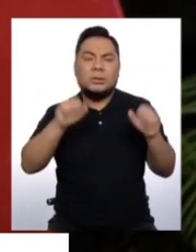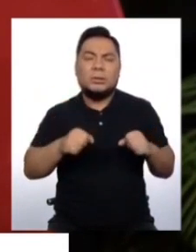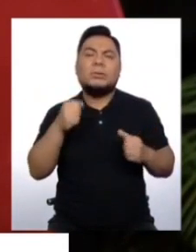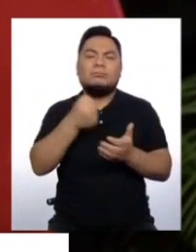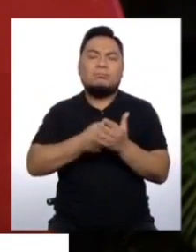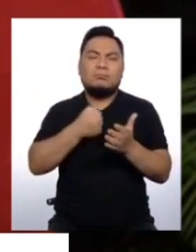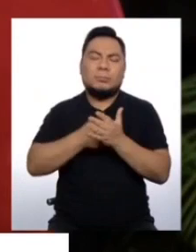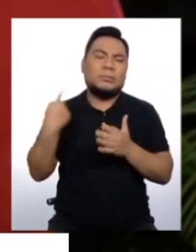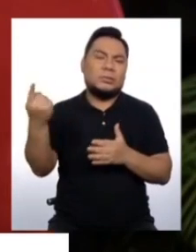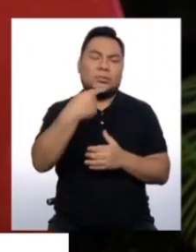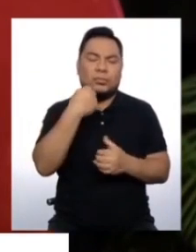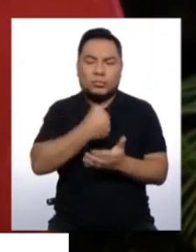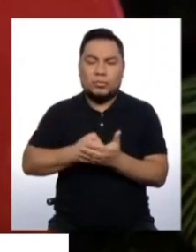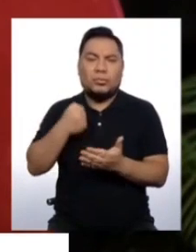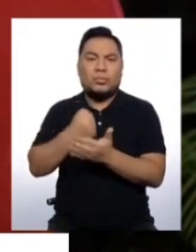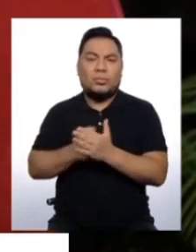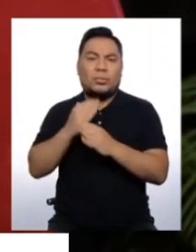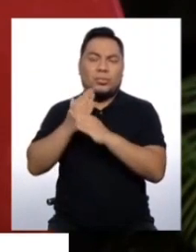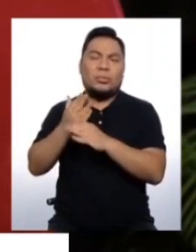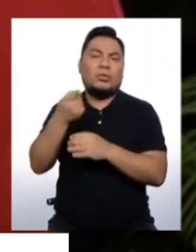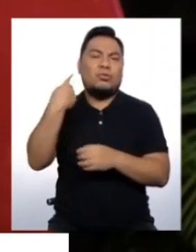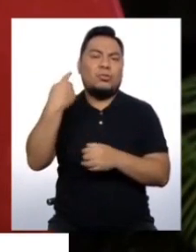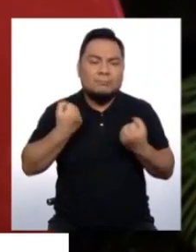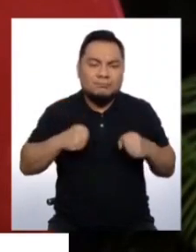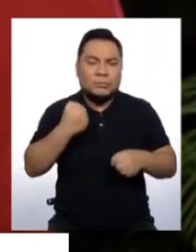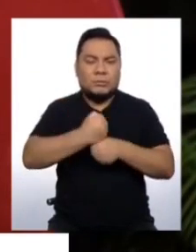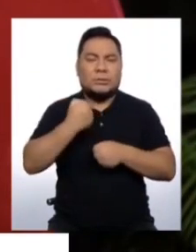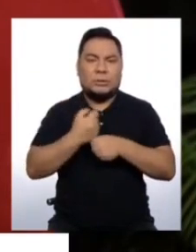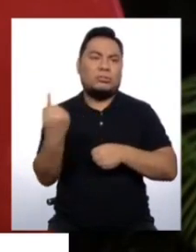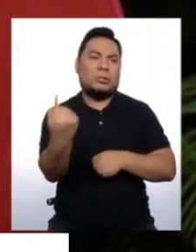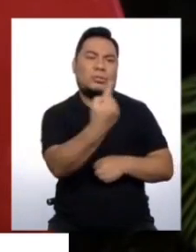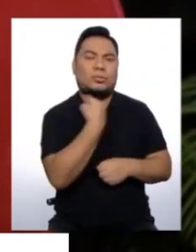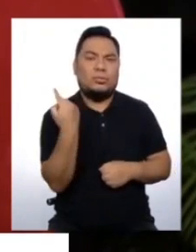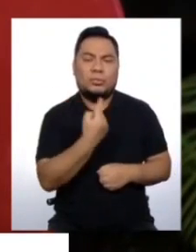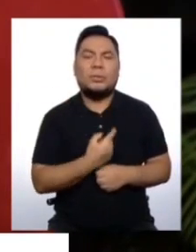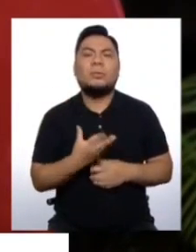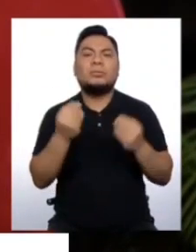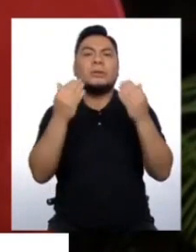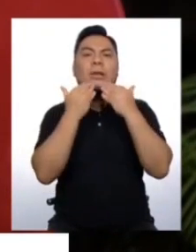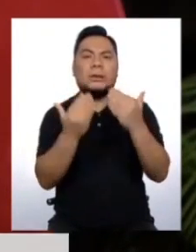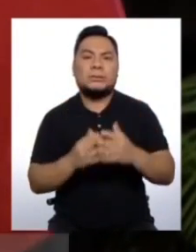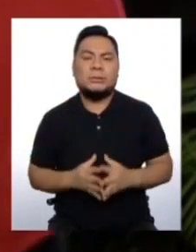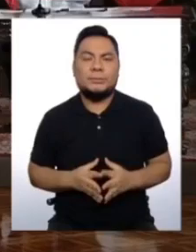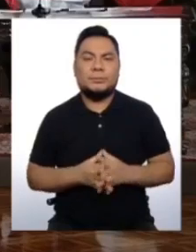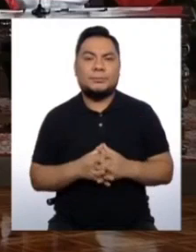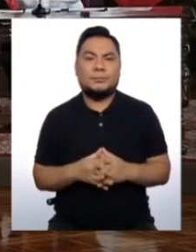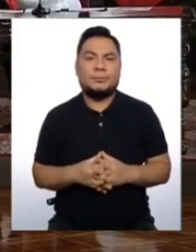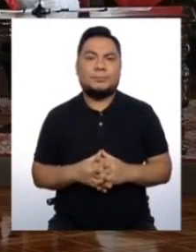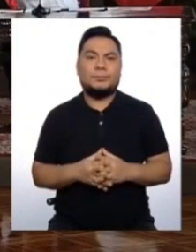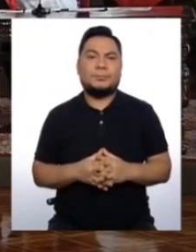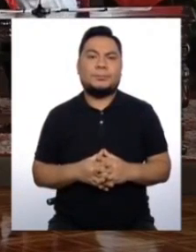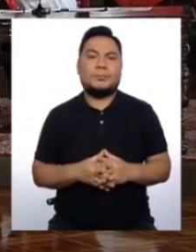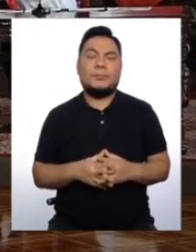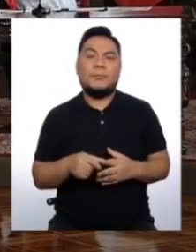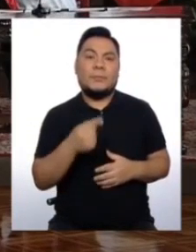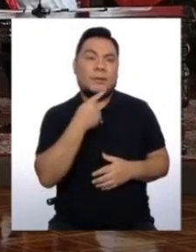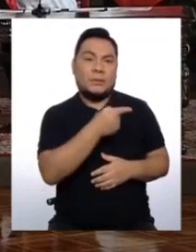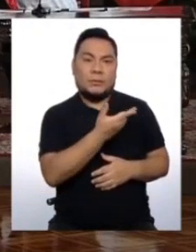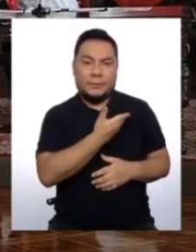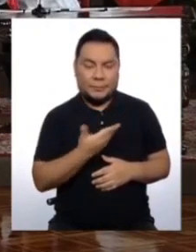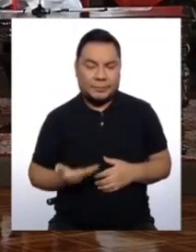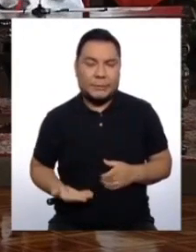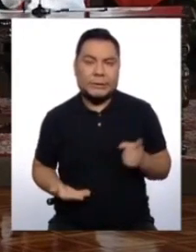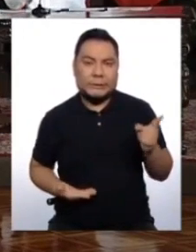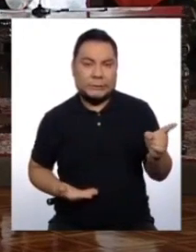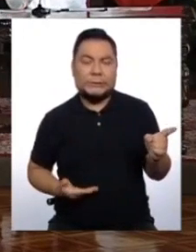cual vamos a seguir luchando con el esfuerzo que nos caracteriza. Muchas gracias. La invocación entonces por parte del